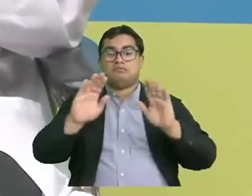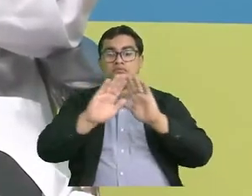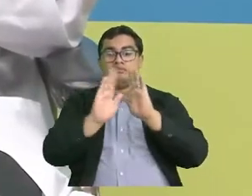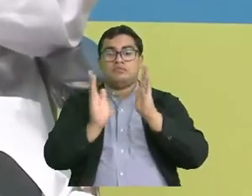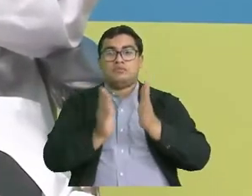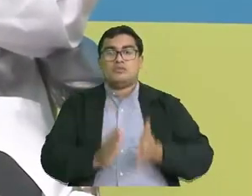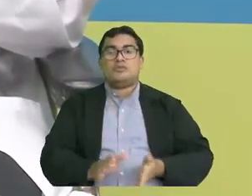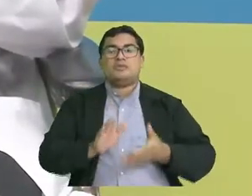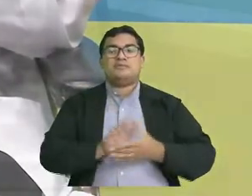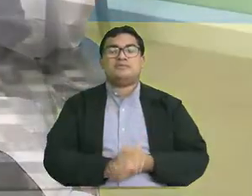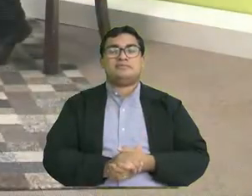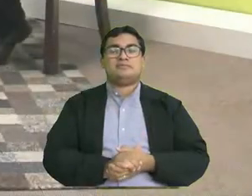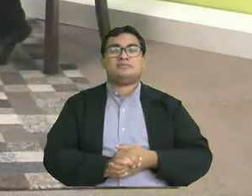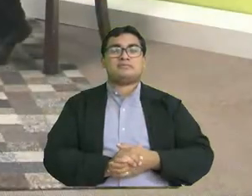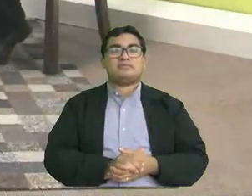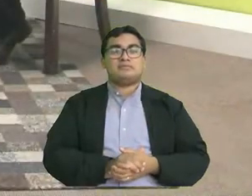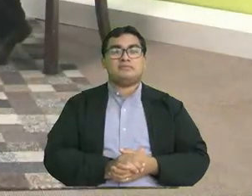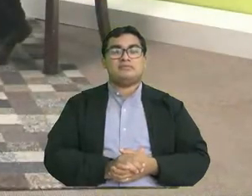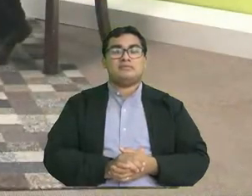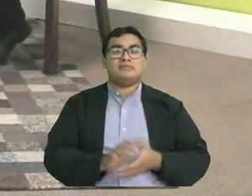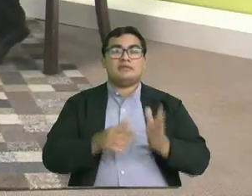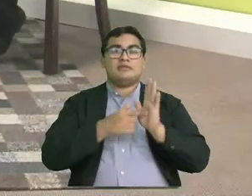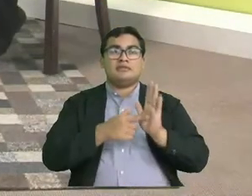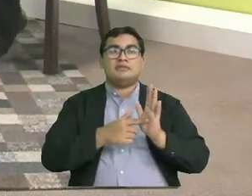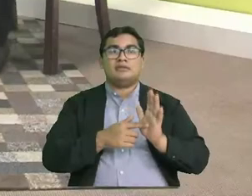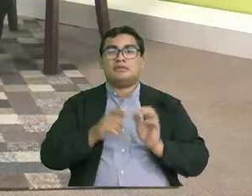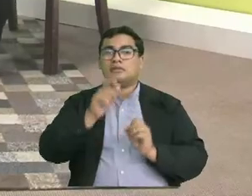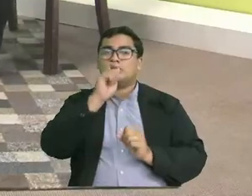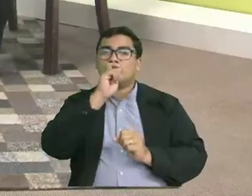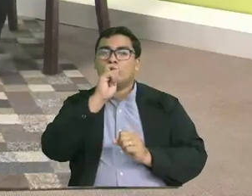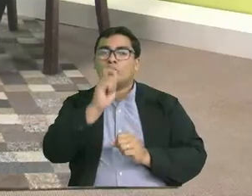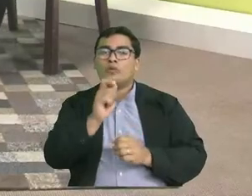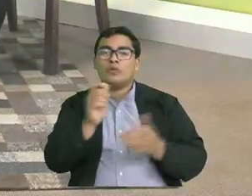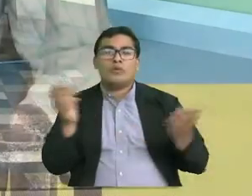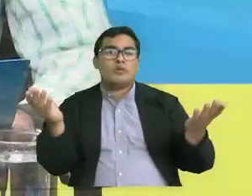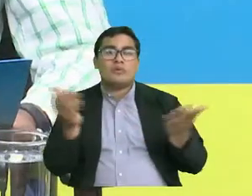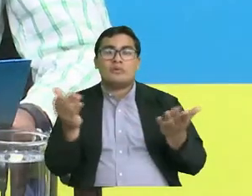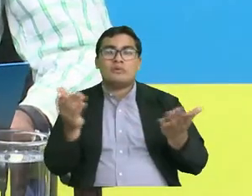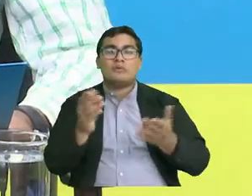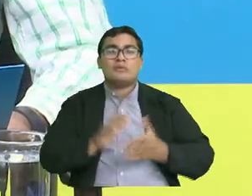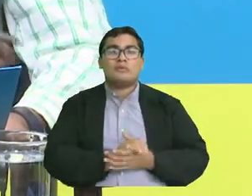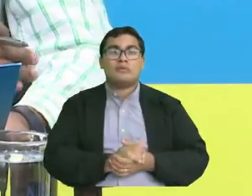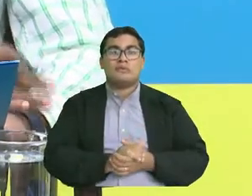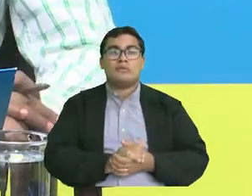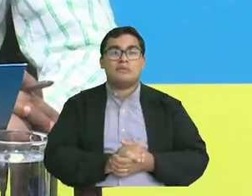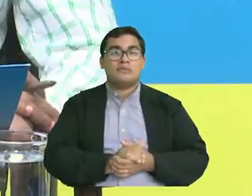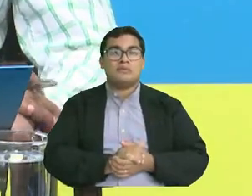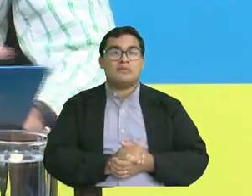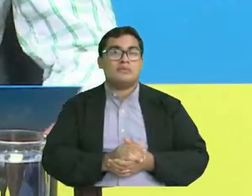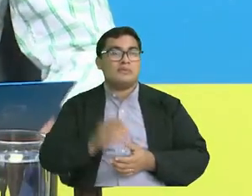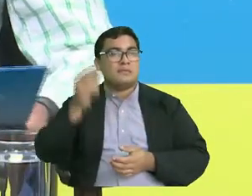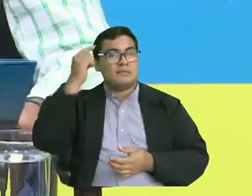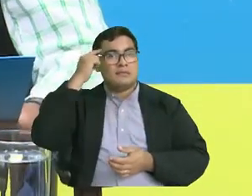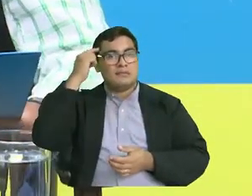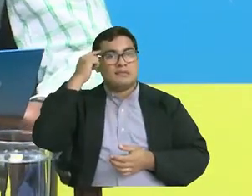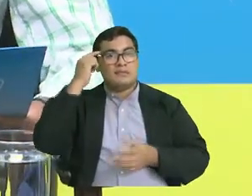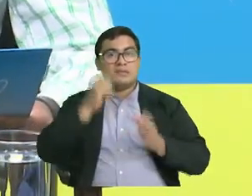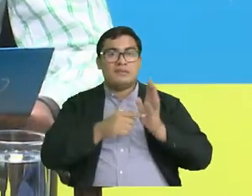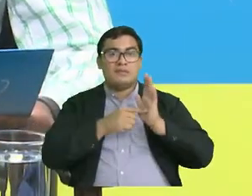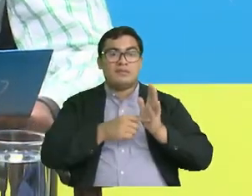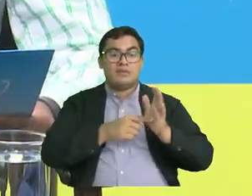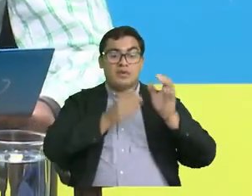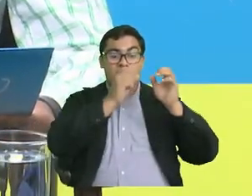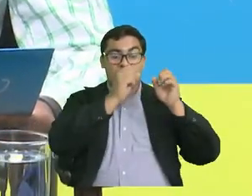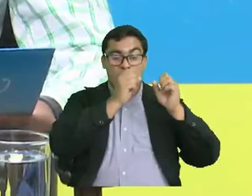femenino, ¿verdad? Ahora, en cuanto a los gustos, algo muy importante. Algunos amigos televidentes se estarán preguntando que si es un varón